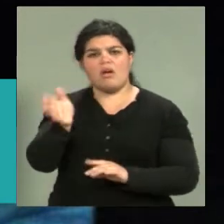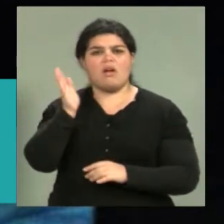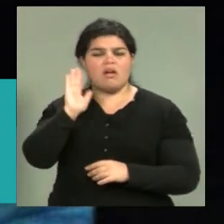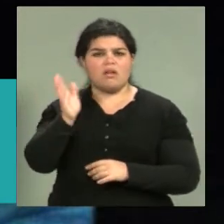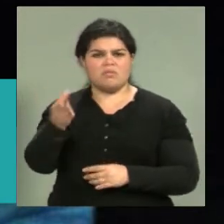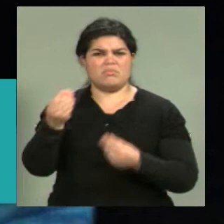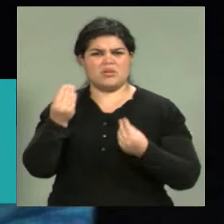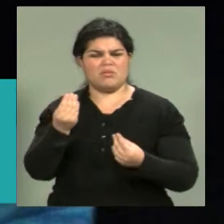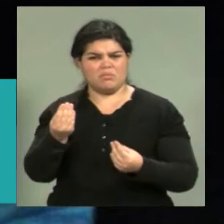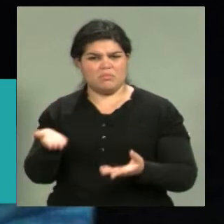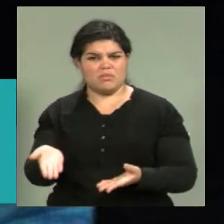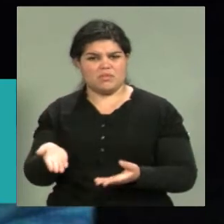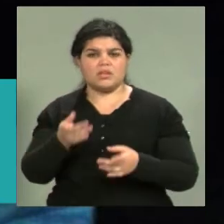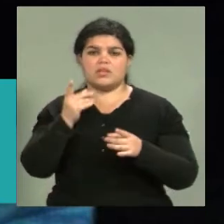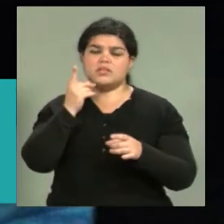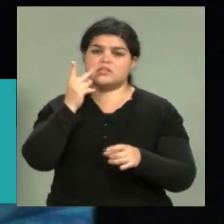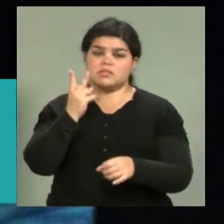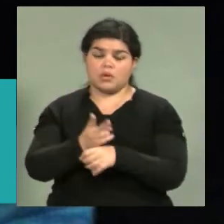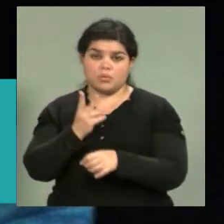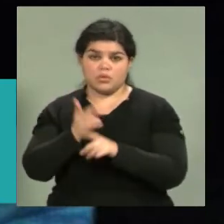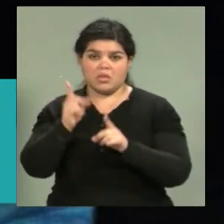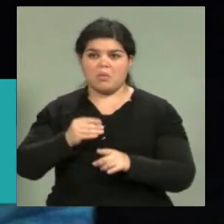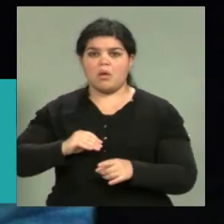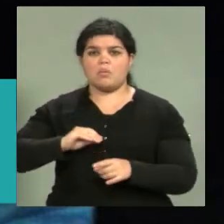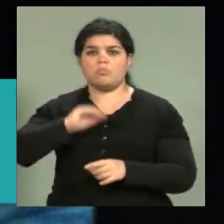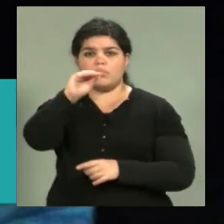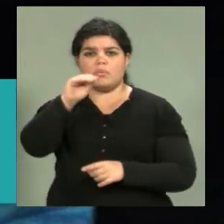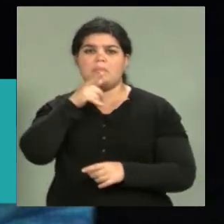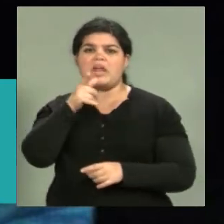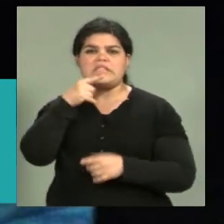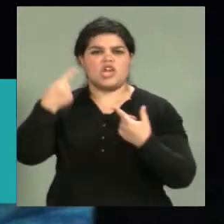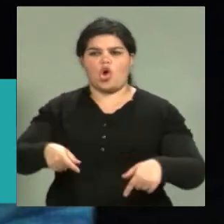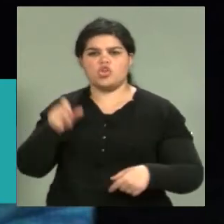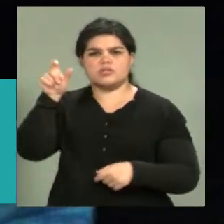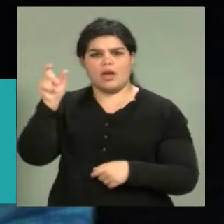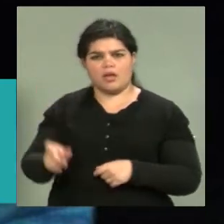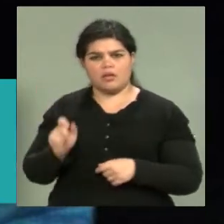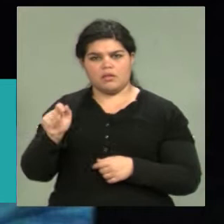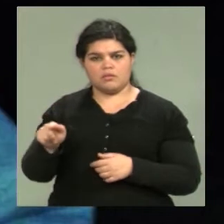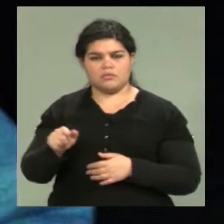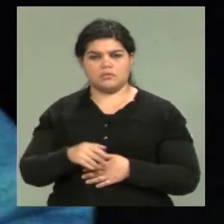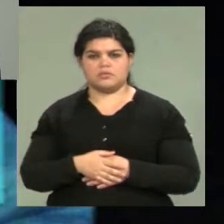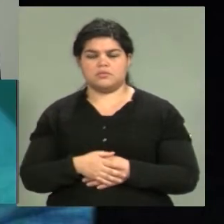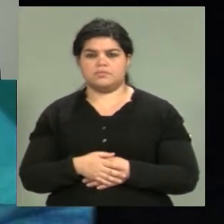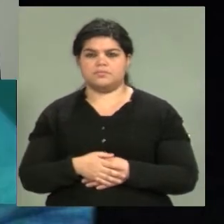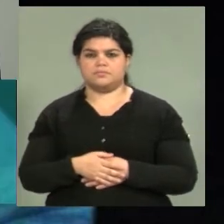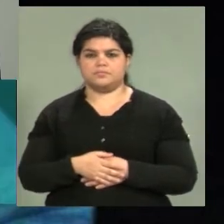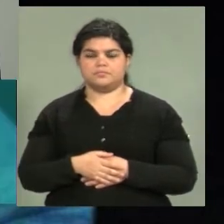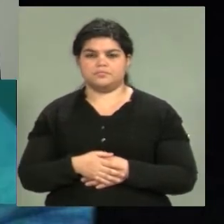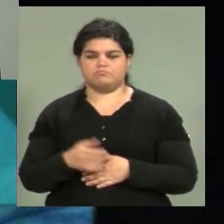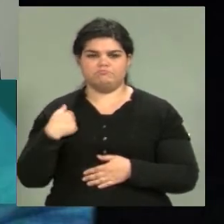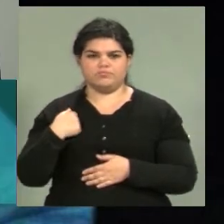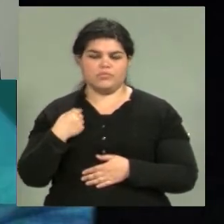primero, y segundo, que encima lo publicaran como si fuera un objeto. Yo realmente hasta ese momento